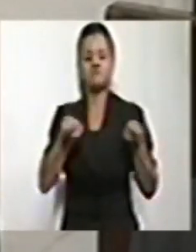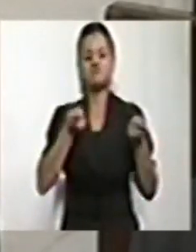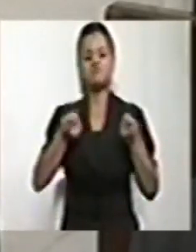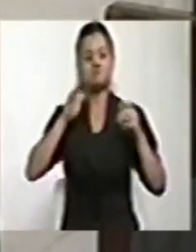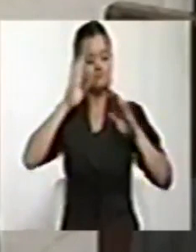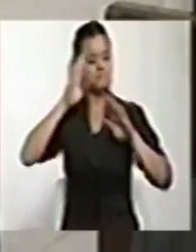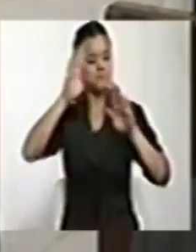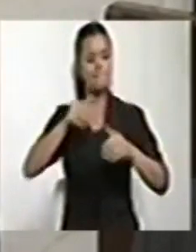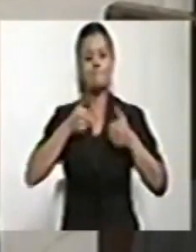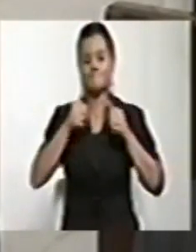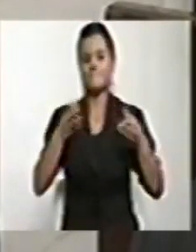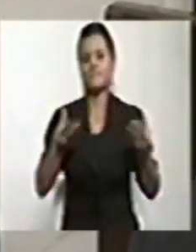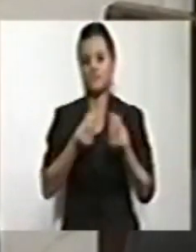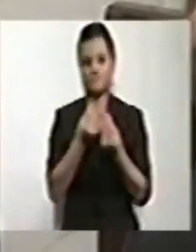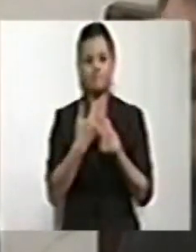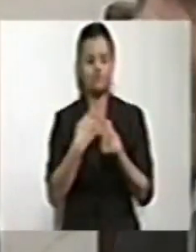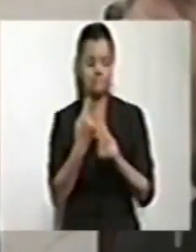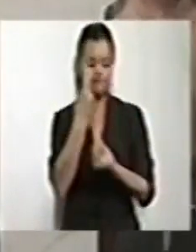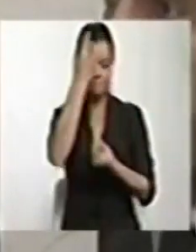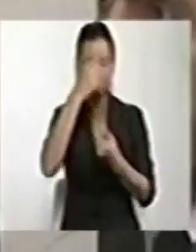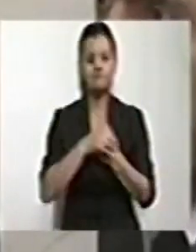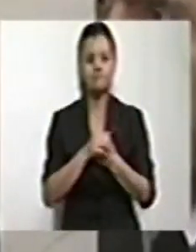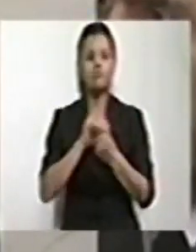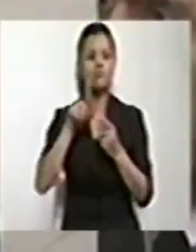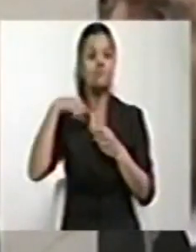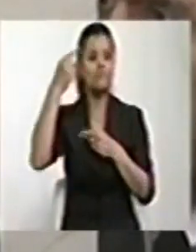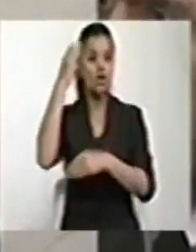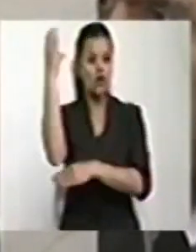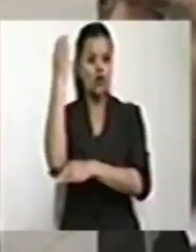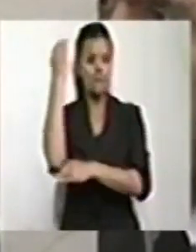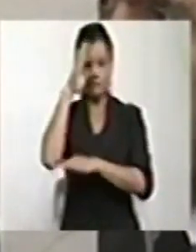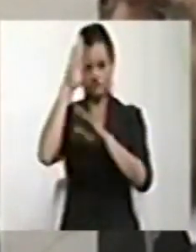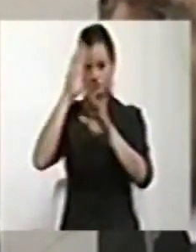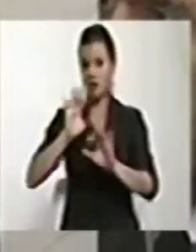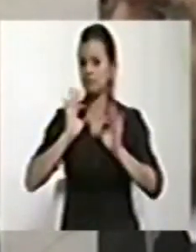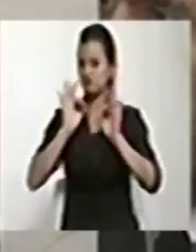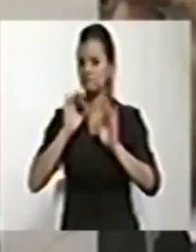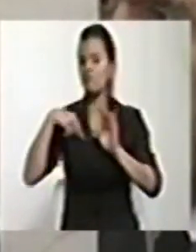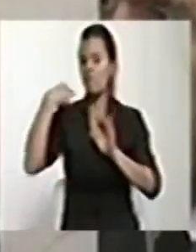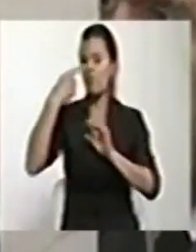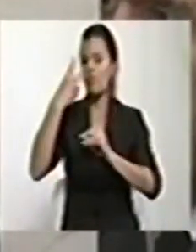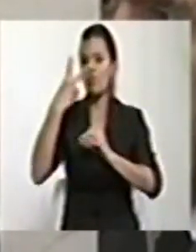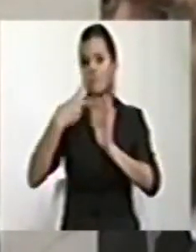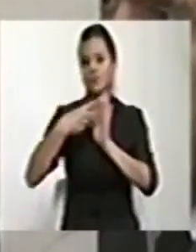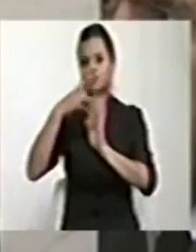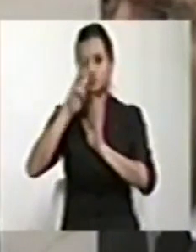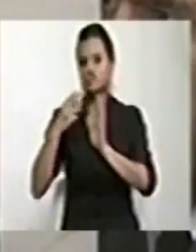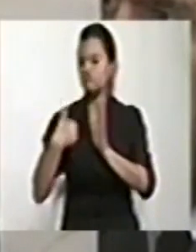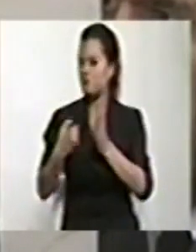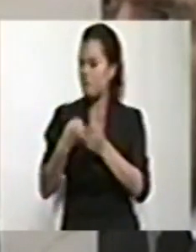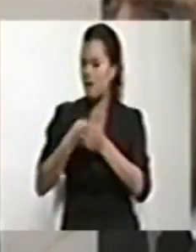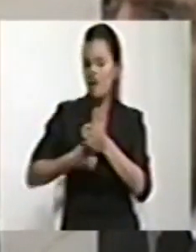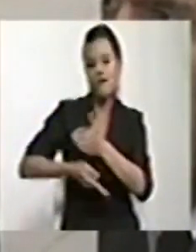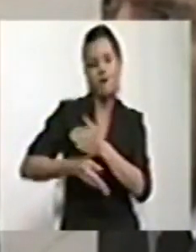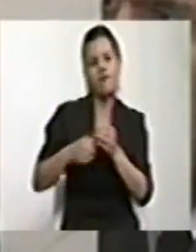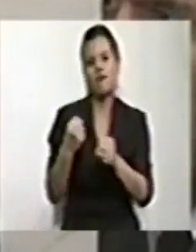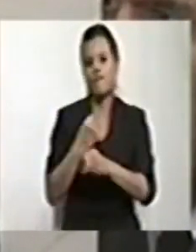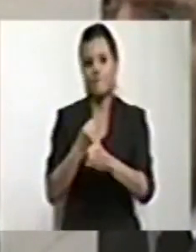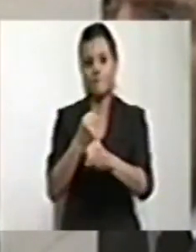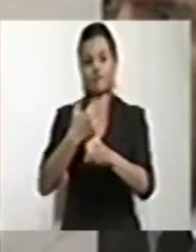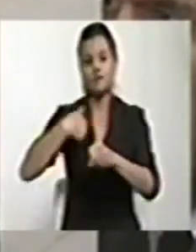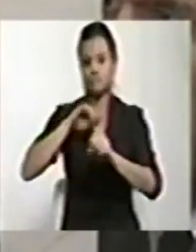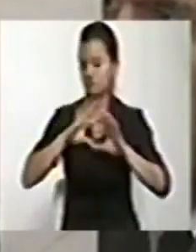2018. Seguiré trabajando con convicción para que seamos además la bancada mayoritaria en el Congreso. Este ha sido un